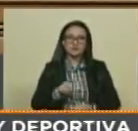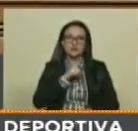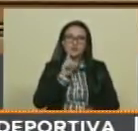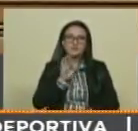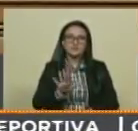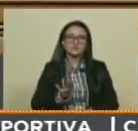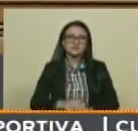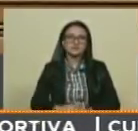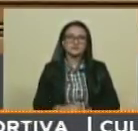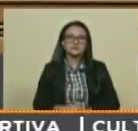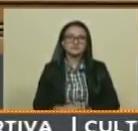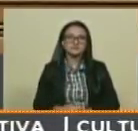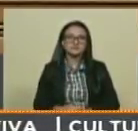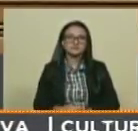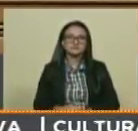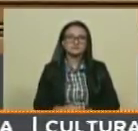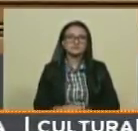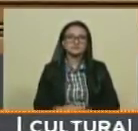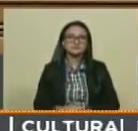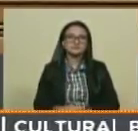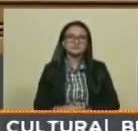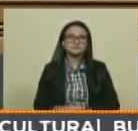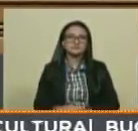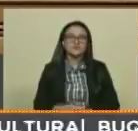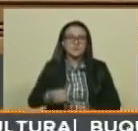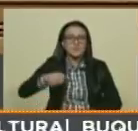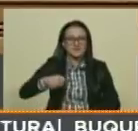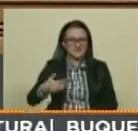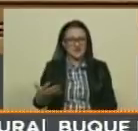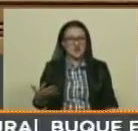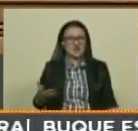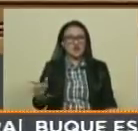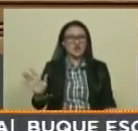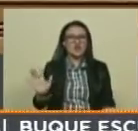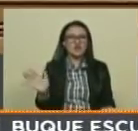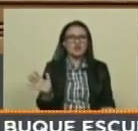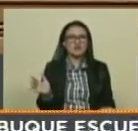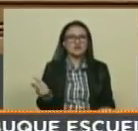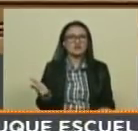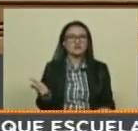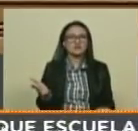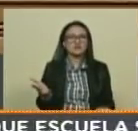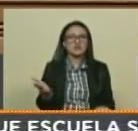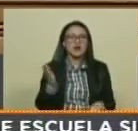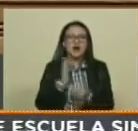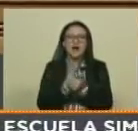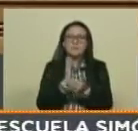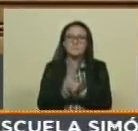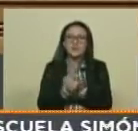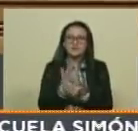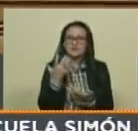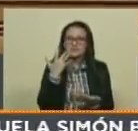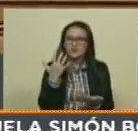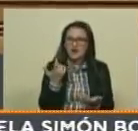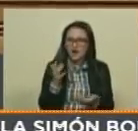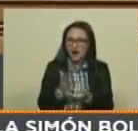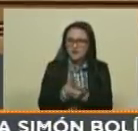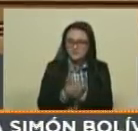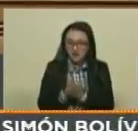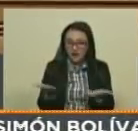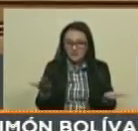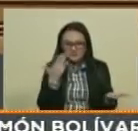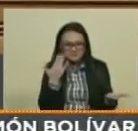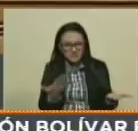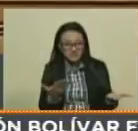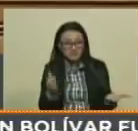maletín? Yo digo que al menos un maletín es un maletín, pero las carpetas, uno ve, ¿qué tenía esa carpeta? Abre esa carpeta,